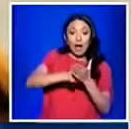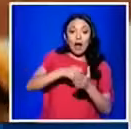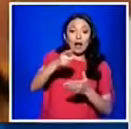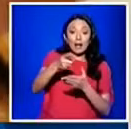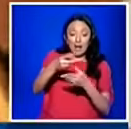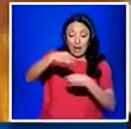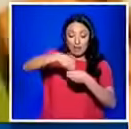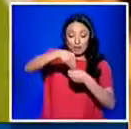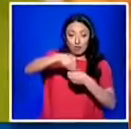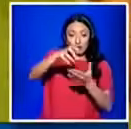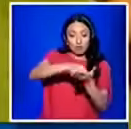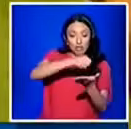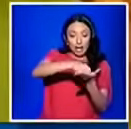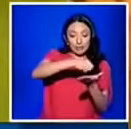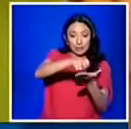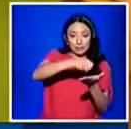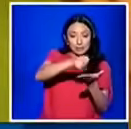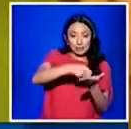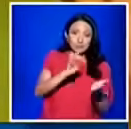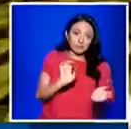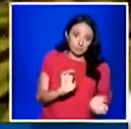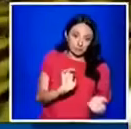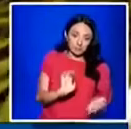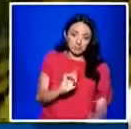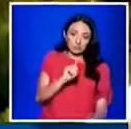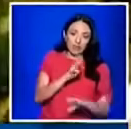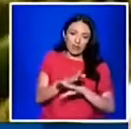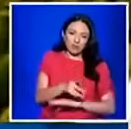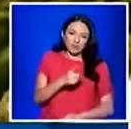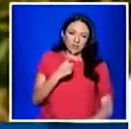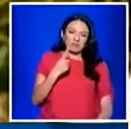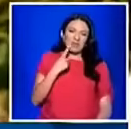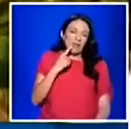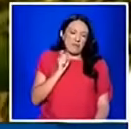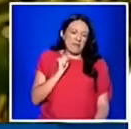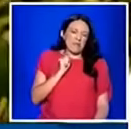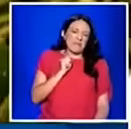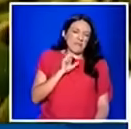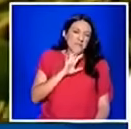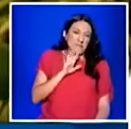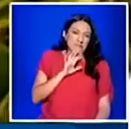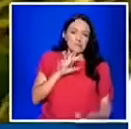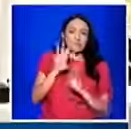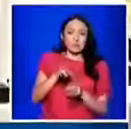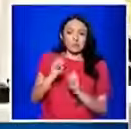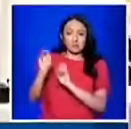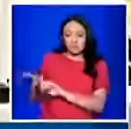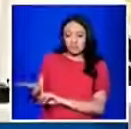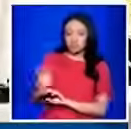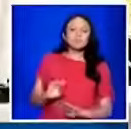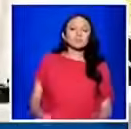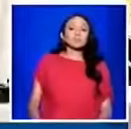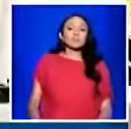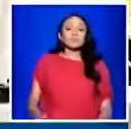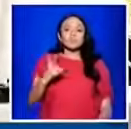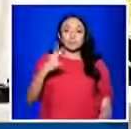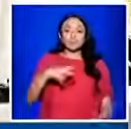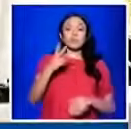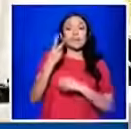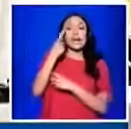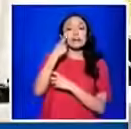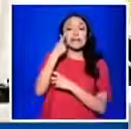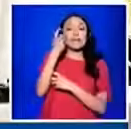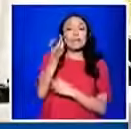blanca y las pepas, porque si no, va a ser amargo nuestro caldo. Ajá. De ahí, pues, cortamos la cebolla,